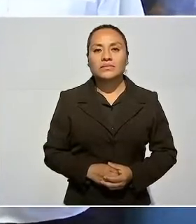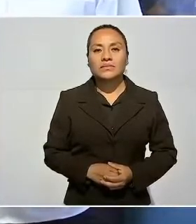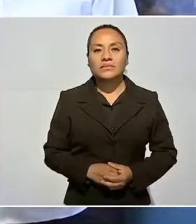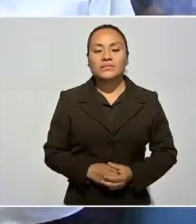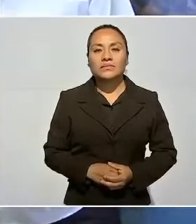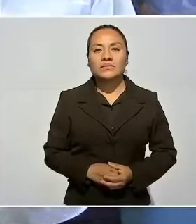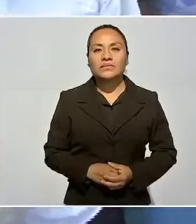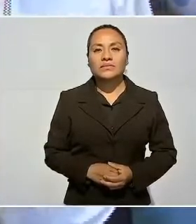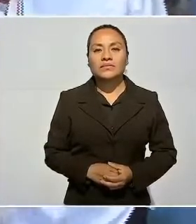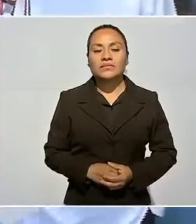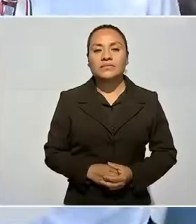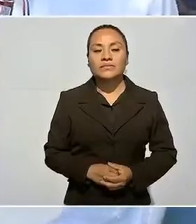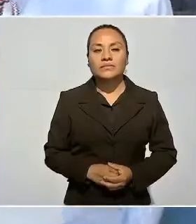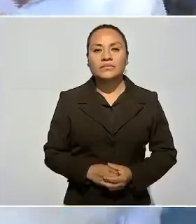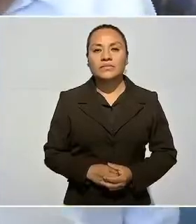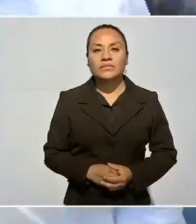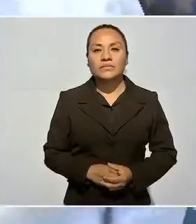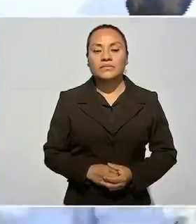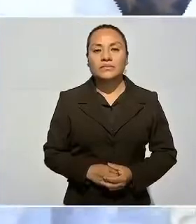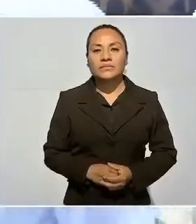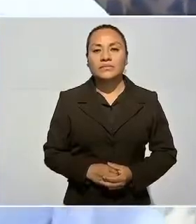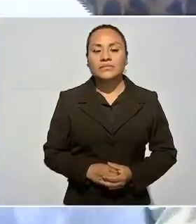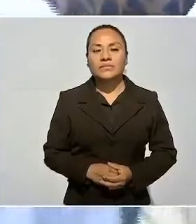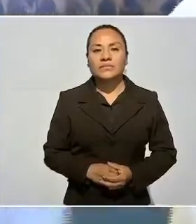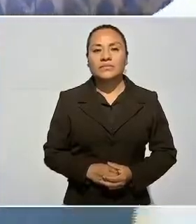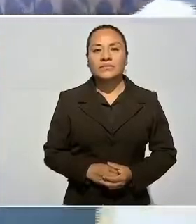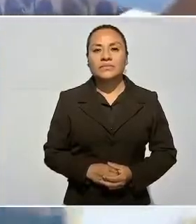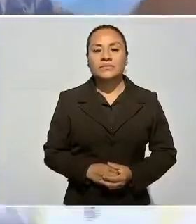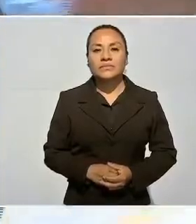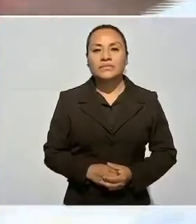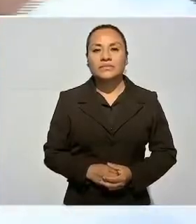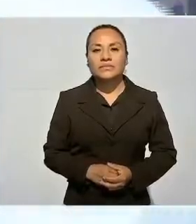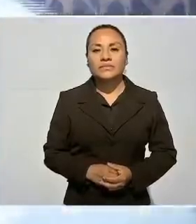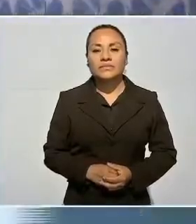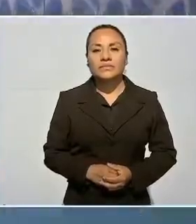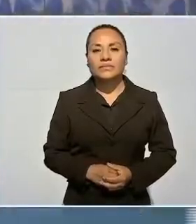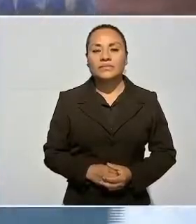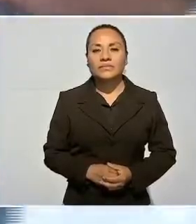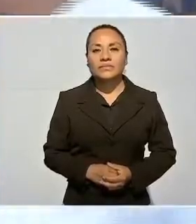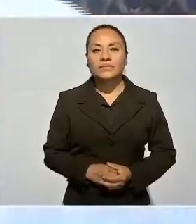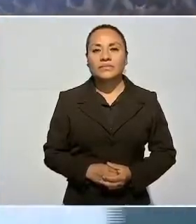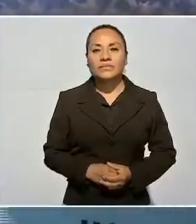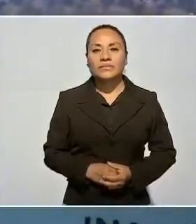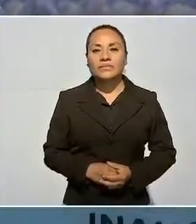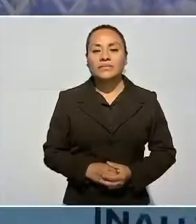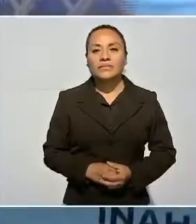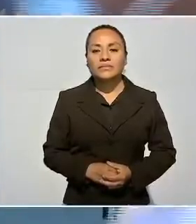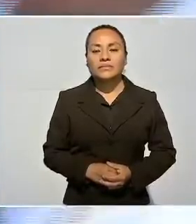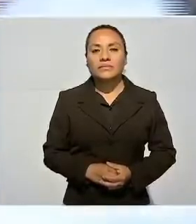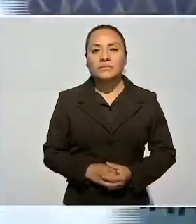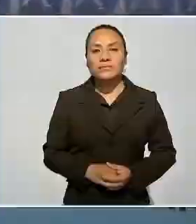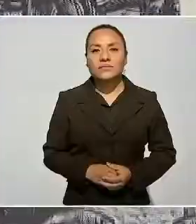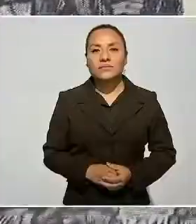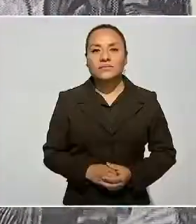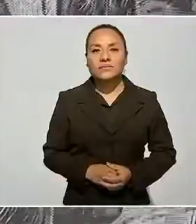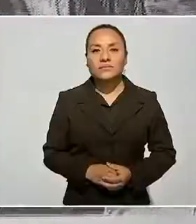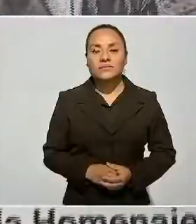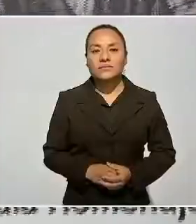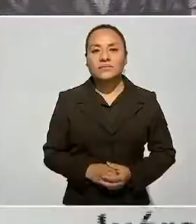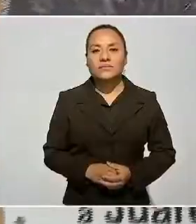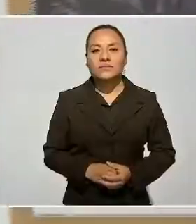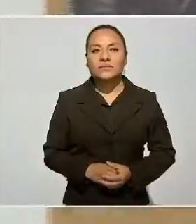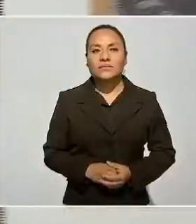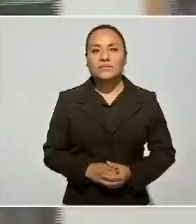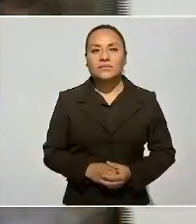Bueno, pues vamos. Ahora, presidente. Adelante, presidente. Gracias, señor gobernador. Gracias. Vámonos. Gracias, regidoras.